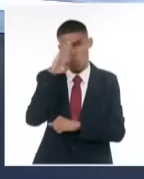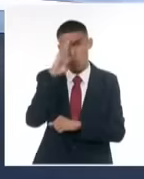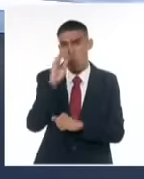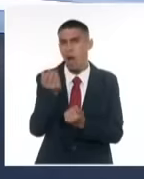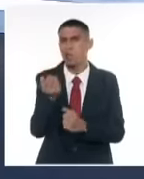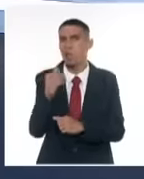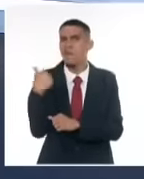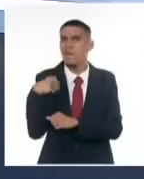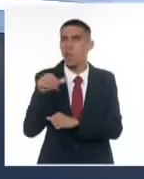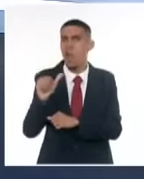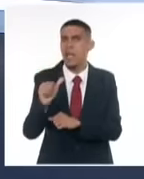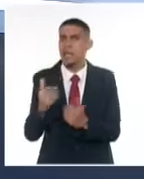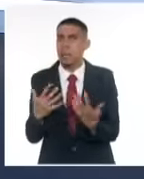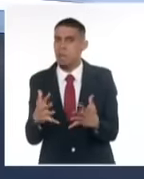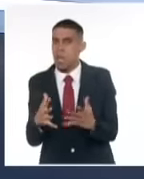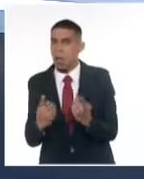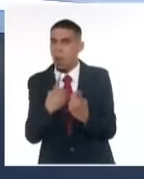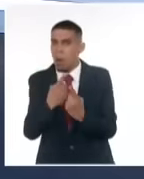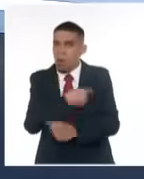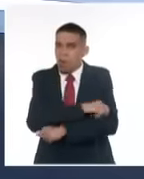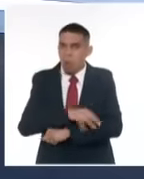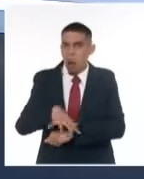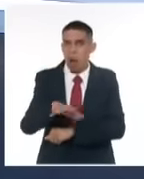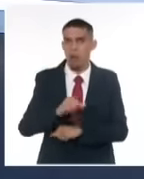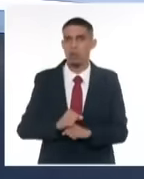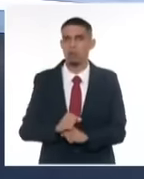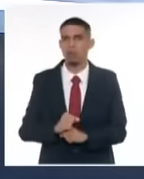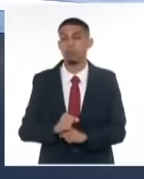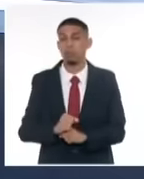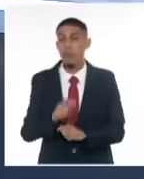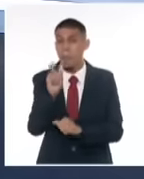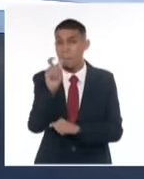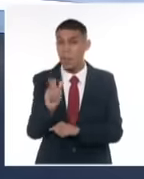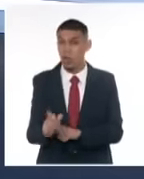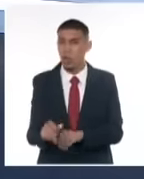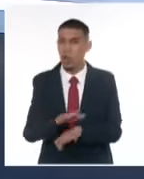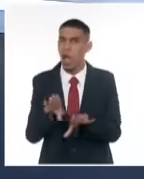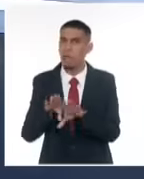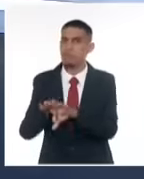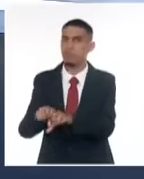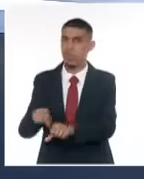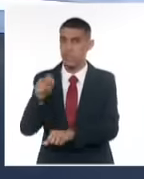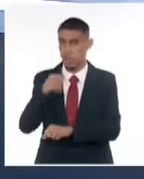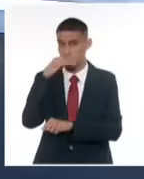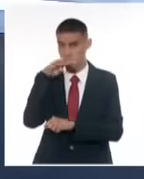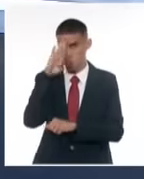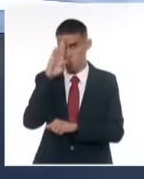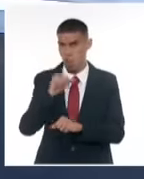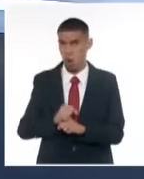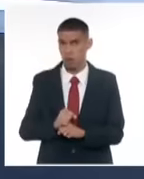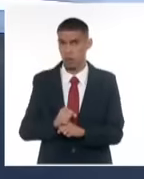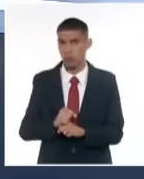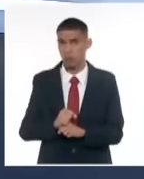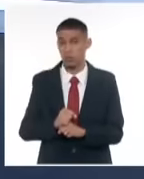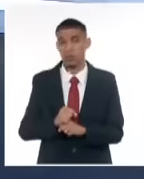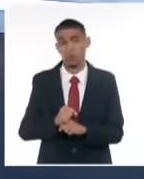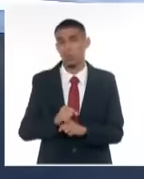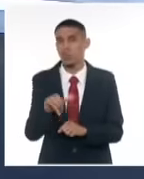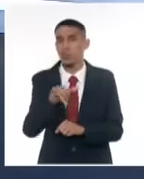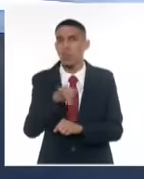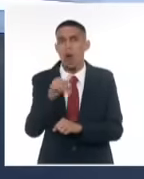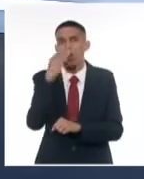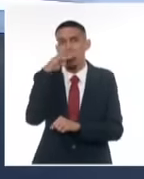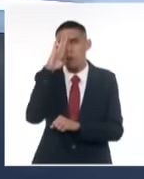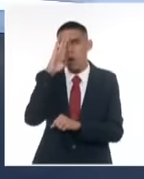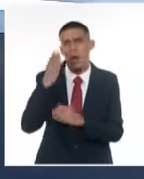terror. Yo les traigo dos ejemplos más. Se trata de personas reclutadas aquí por cubanos residentes en el sur de la Florida,